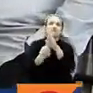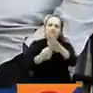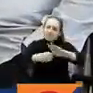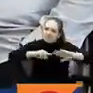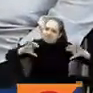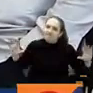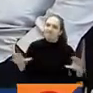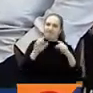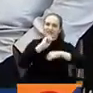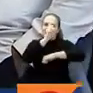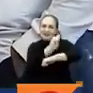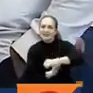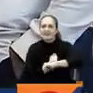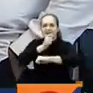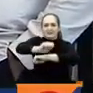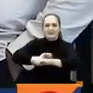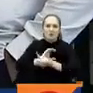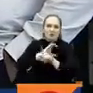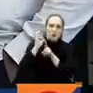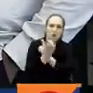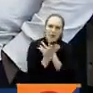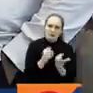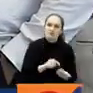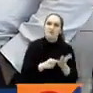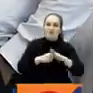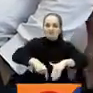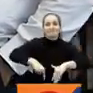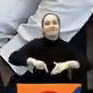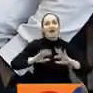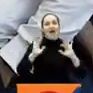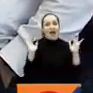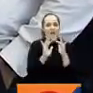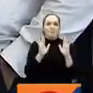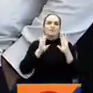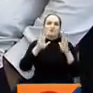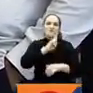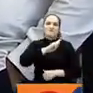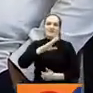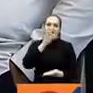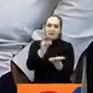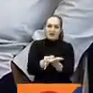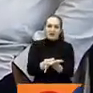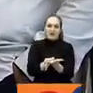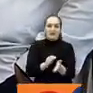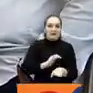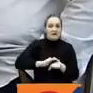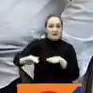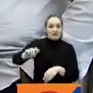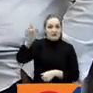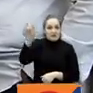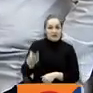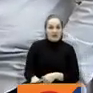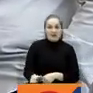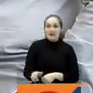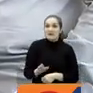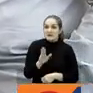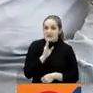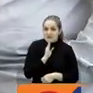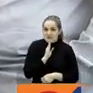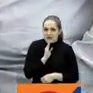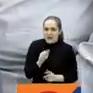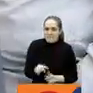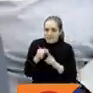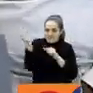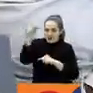reactivar también la cultura en esta capital del Valle del Cauca. Y la invitada de honor aquí a este lugar, a la